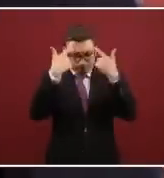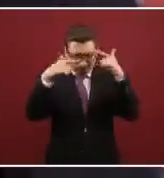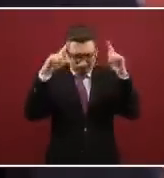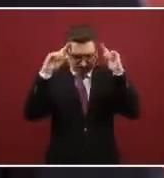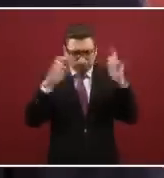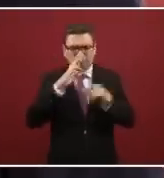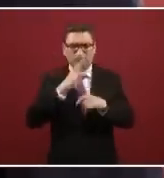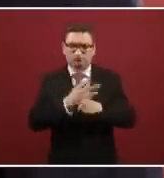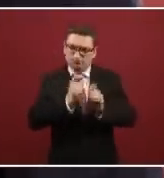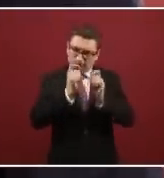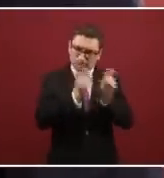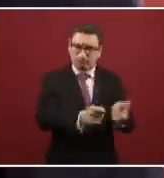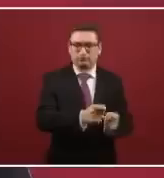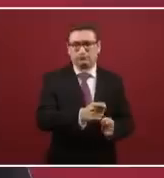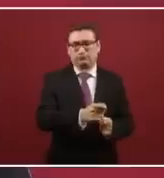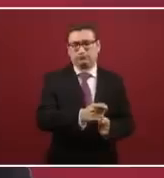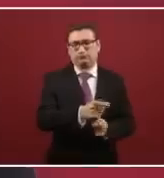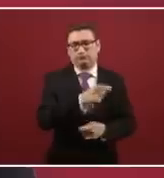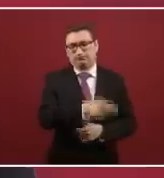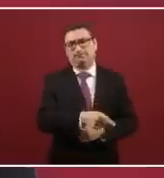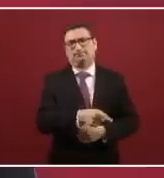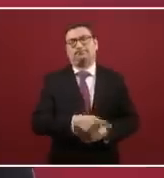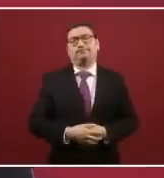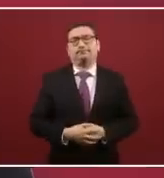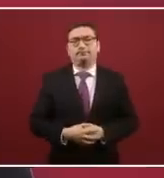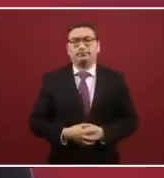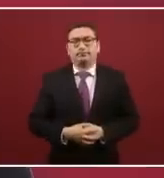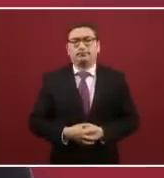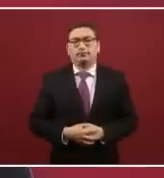y cuidado, porque